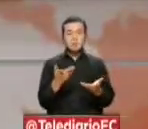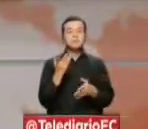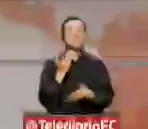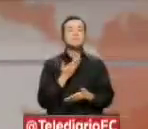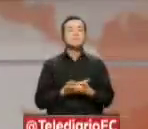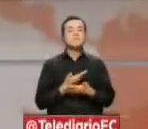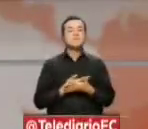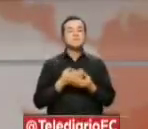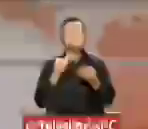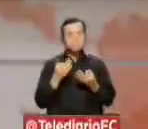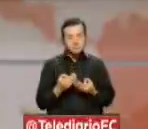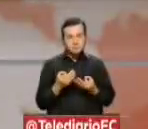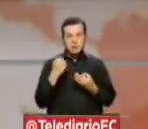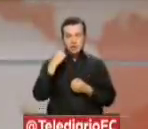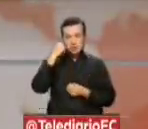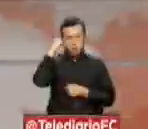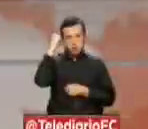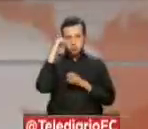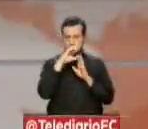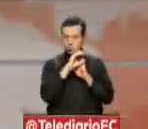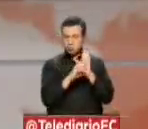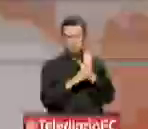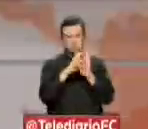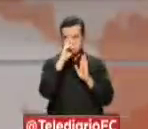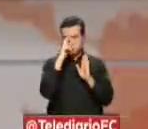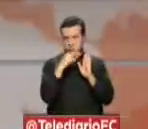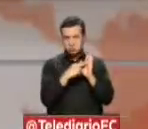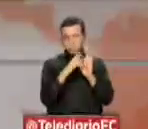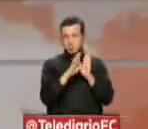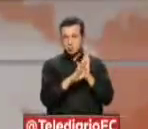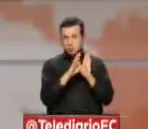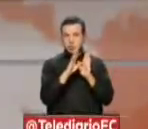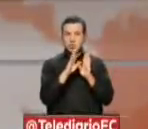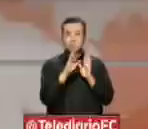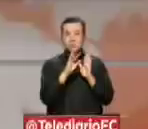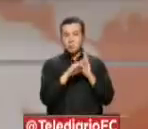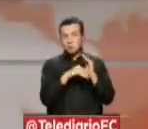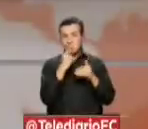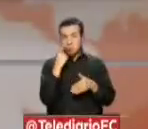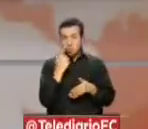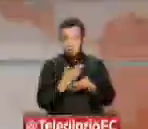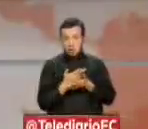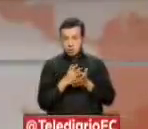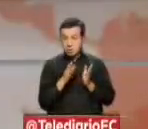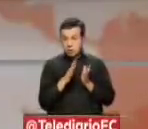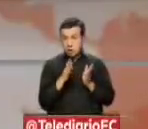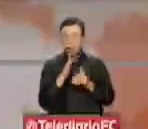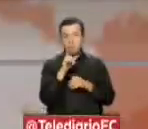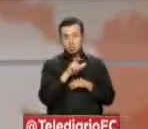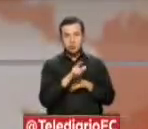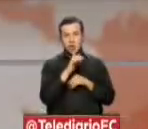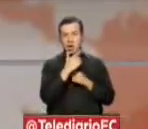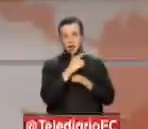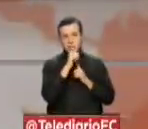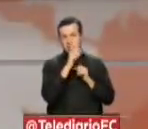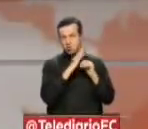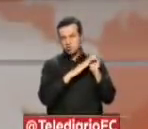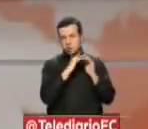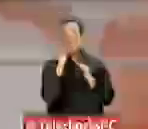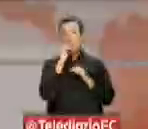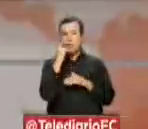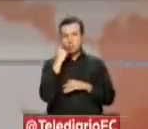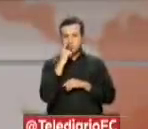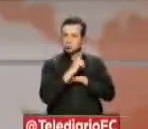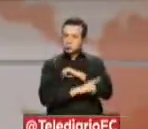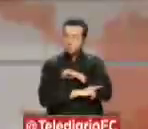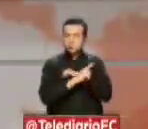exigiendo el cumplimiento de los derechos constitucionales de la inocencia y la provisión de la facultad de